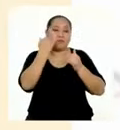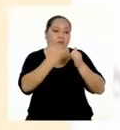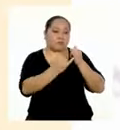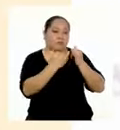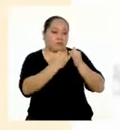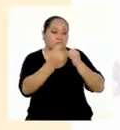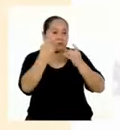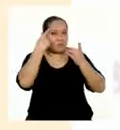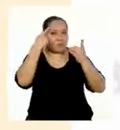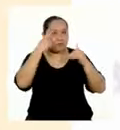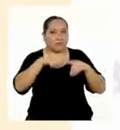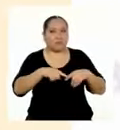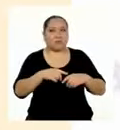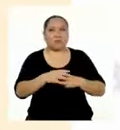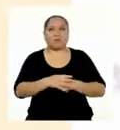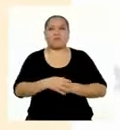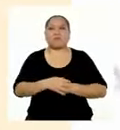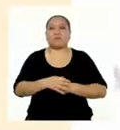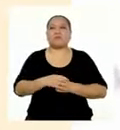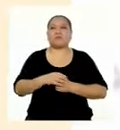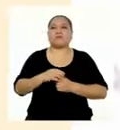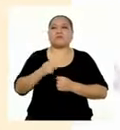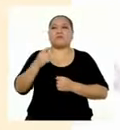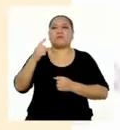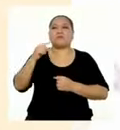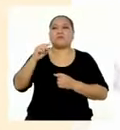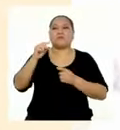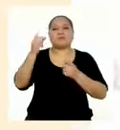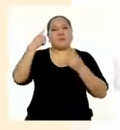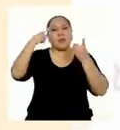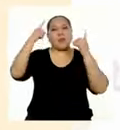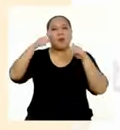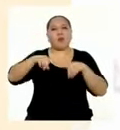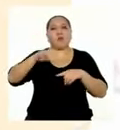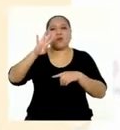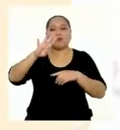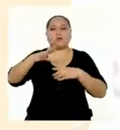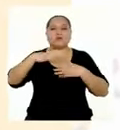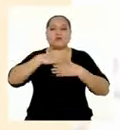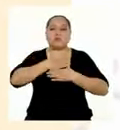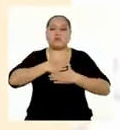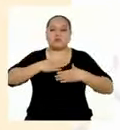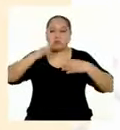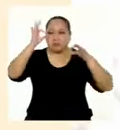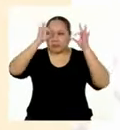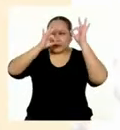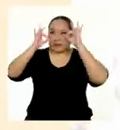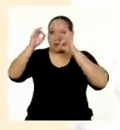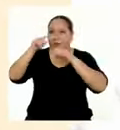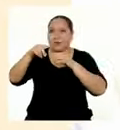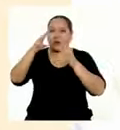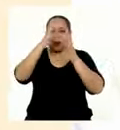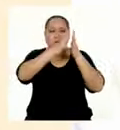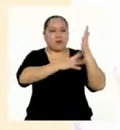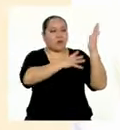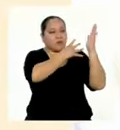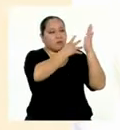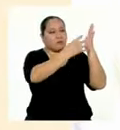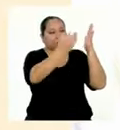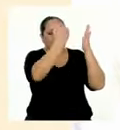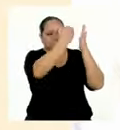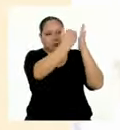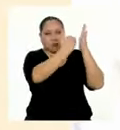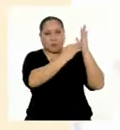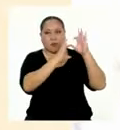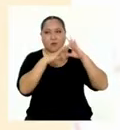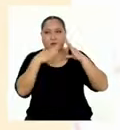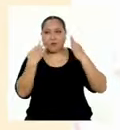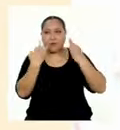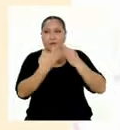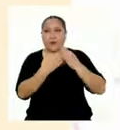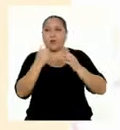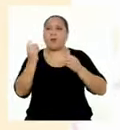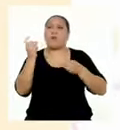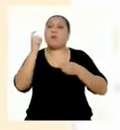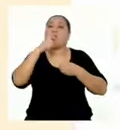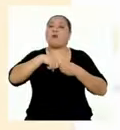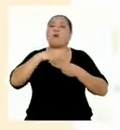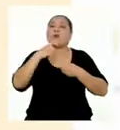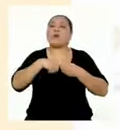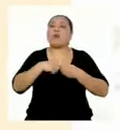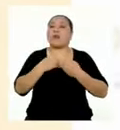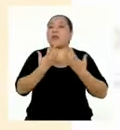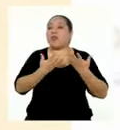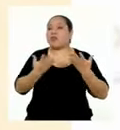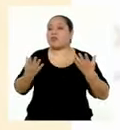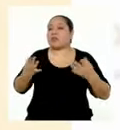acuerdo. Acuerdo 4. Distraernos. En nuestro horario de familia debemos incluir actividades que sean de nuestro